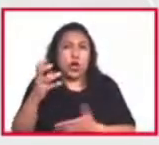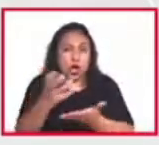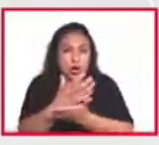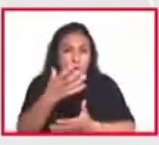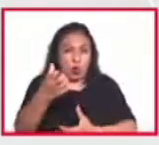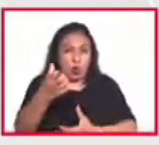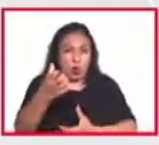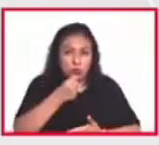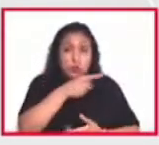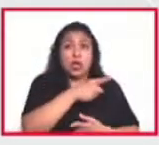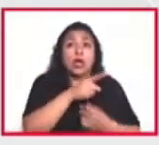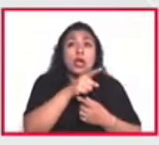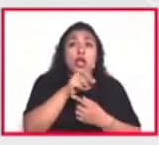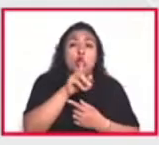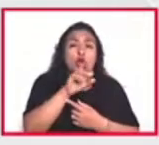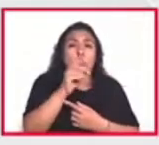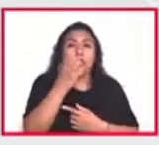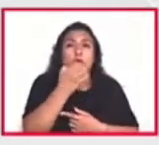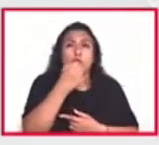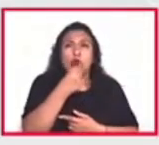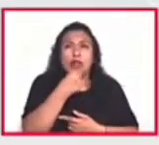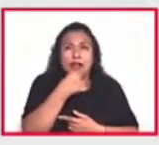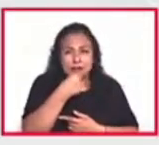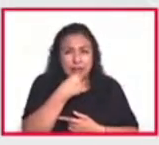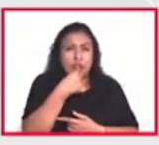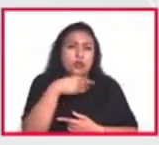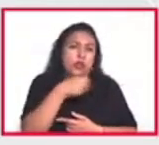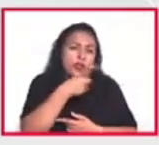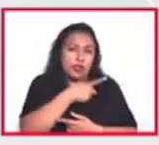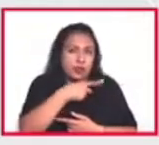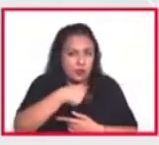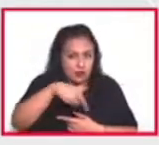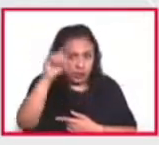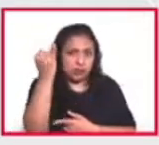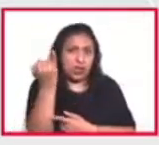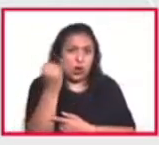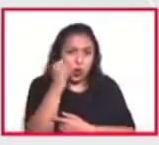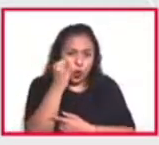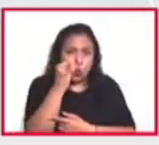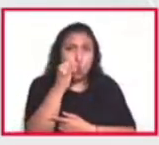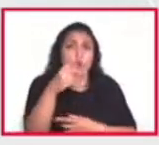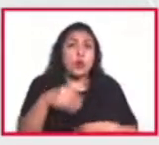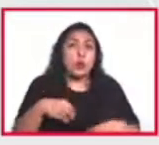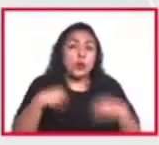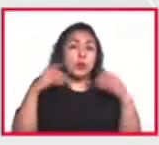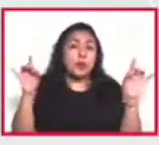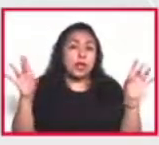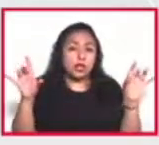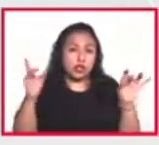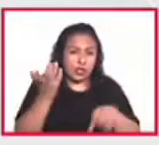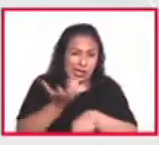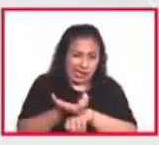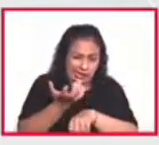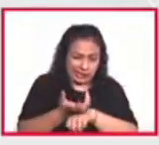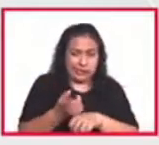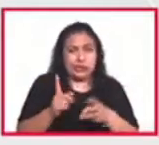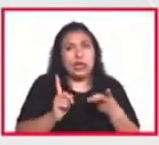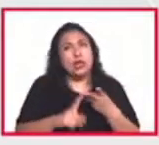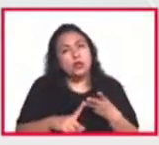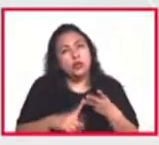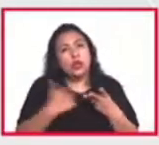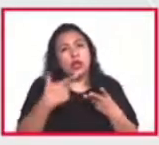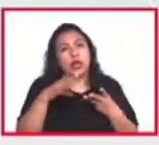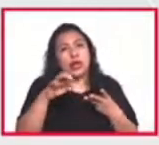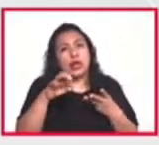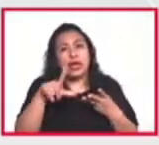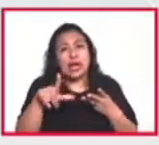por la Escuela de los Niños, tenía que irse en junio a vivir a Los Ángeles. Y Gael, en